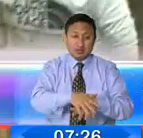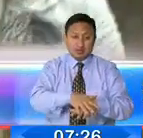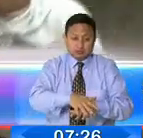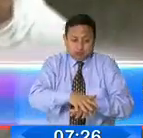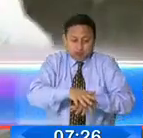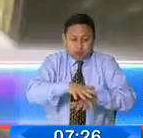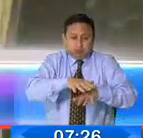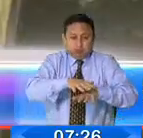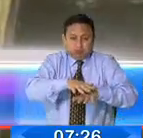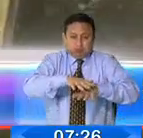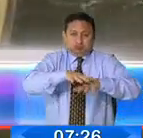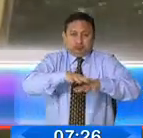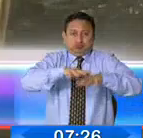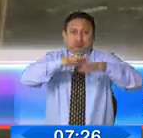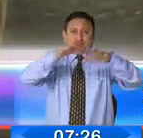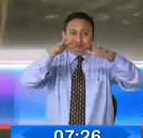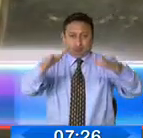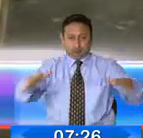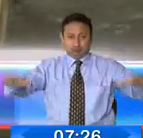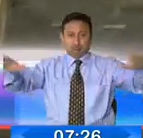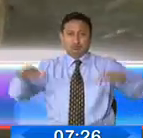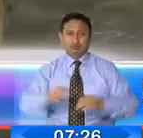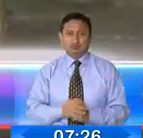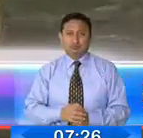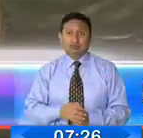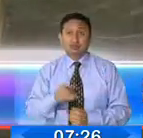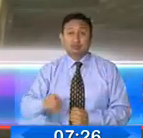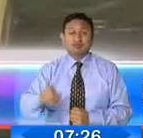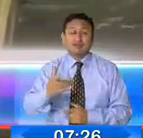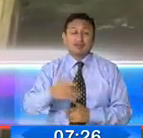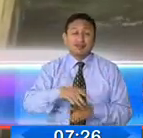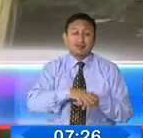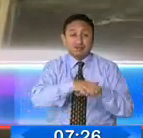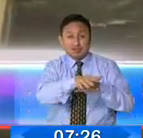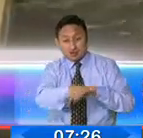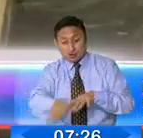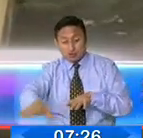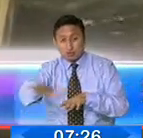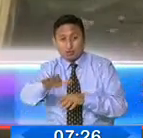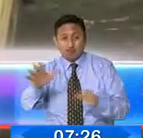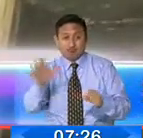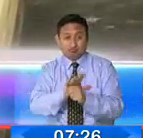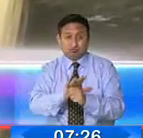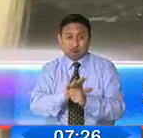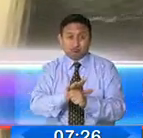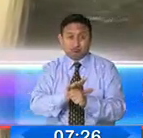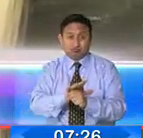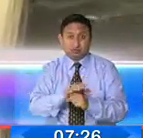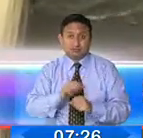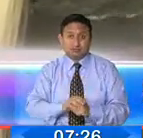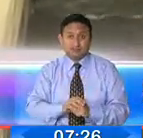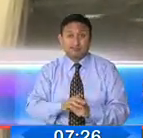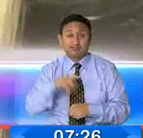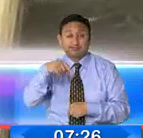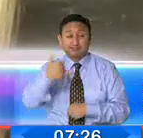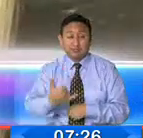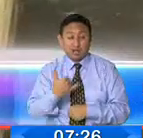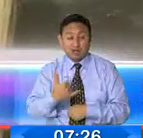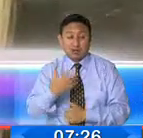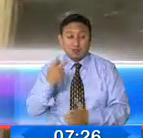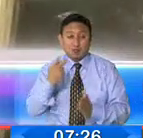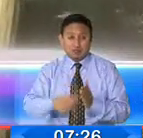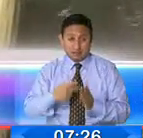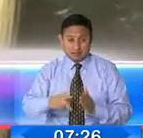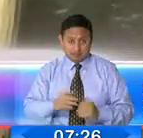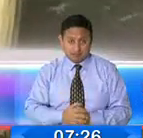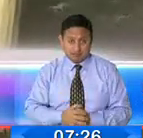río el Quinche se haya desbordado y haya taponado uno de los canales de riego. Esa es un poco la dinámica de lo que sucede.